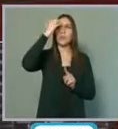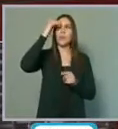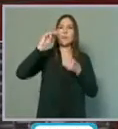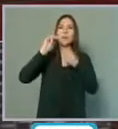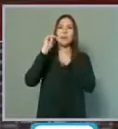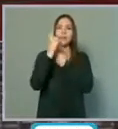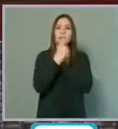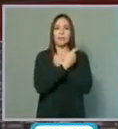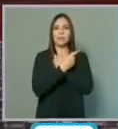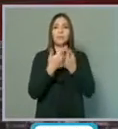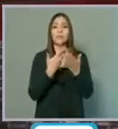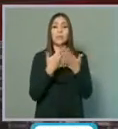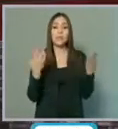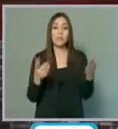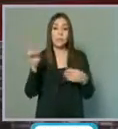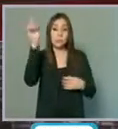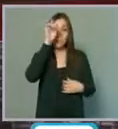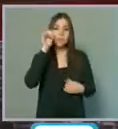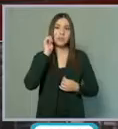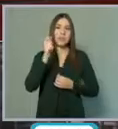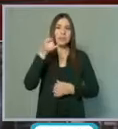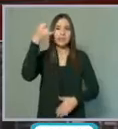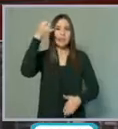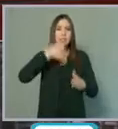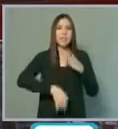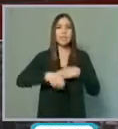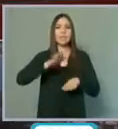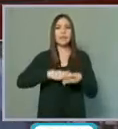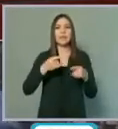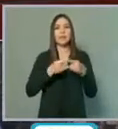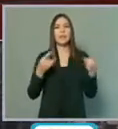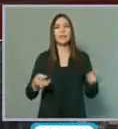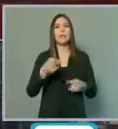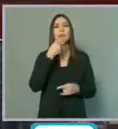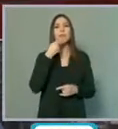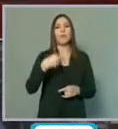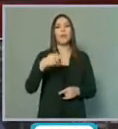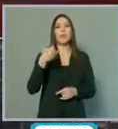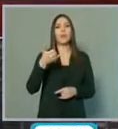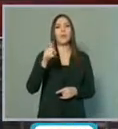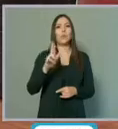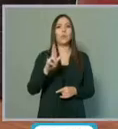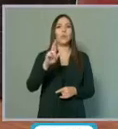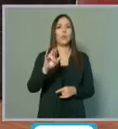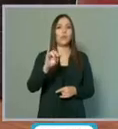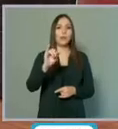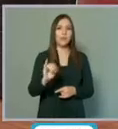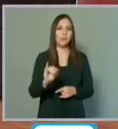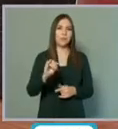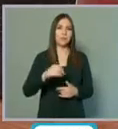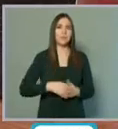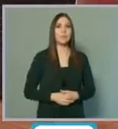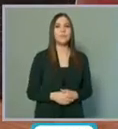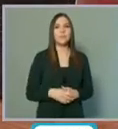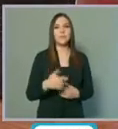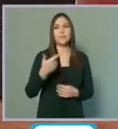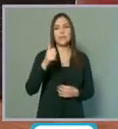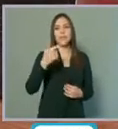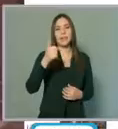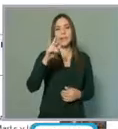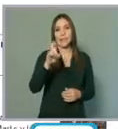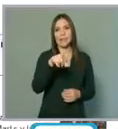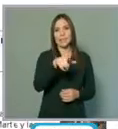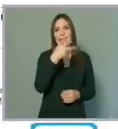una de nuestras recomendaciones es profundizar, digamos, en la historia de el señor Yuri Sí. Gagarin. Yuri Gagarin,